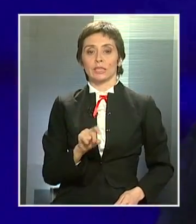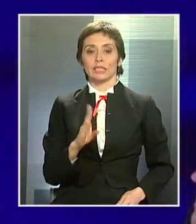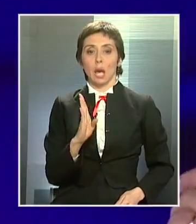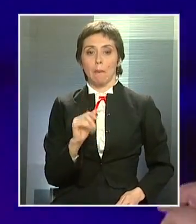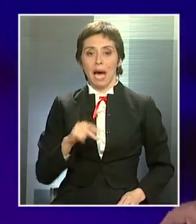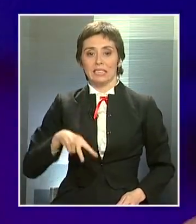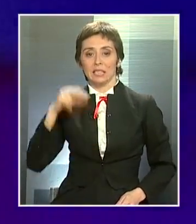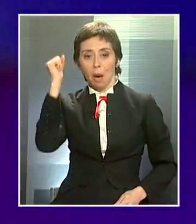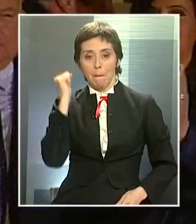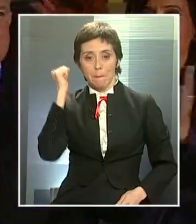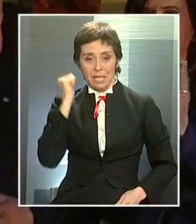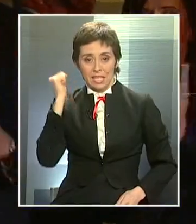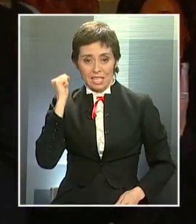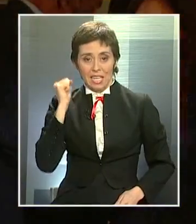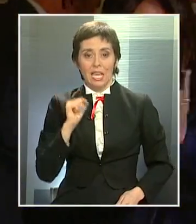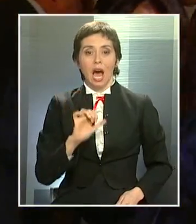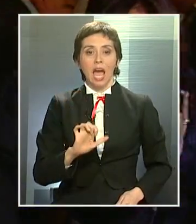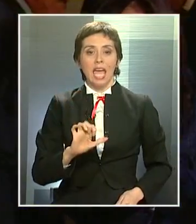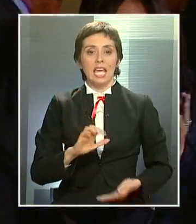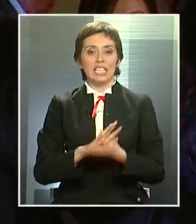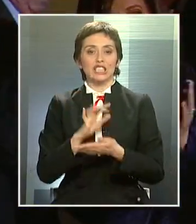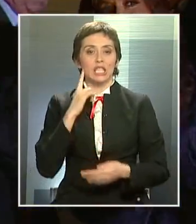Piñera Echeñique.